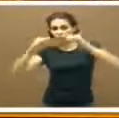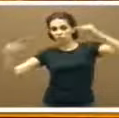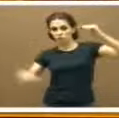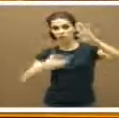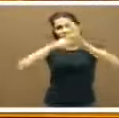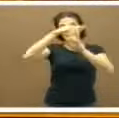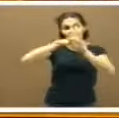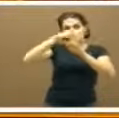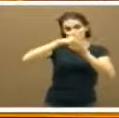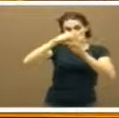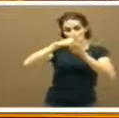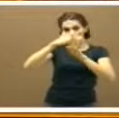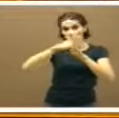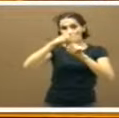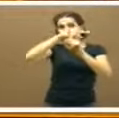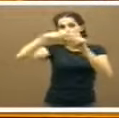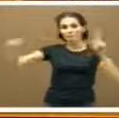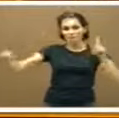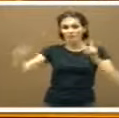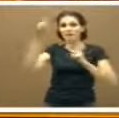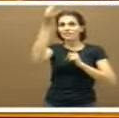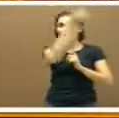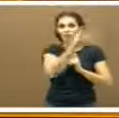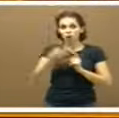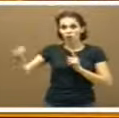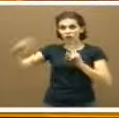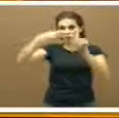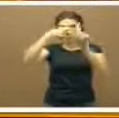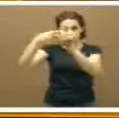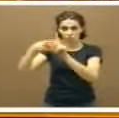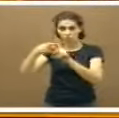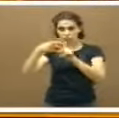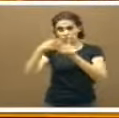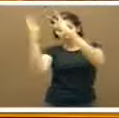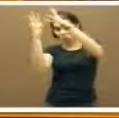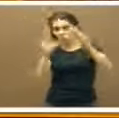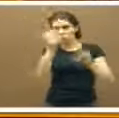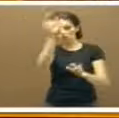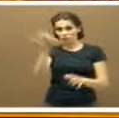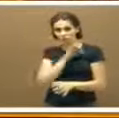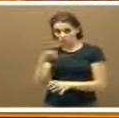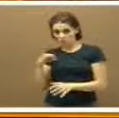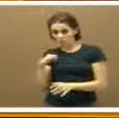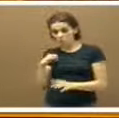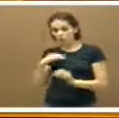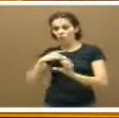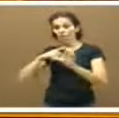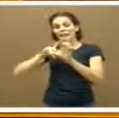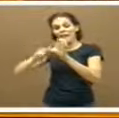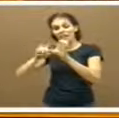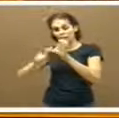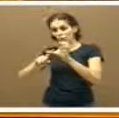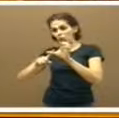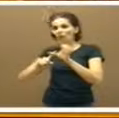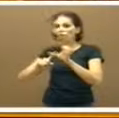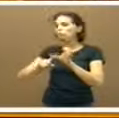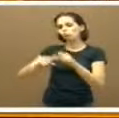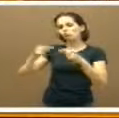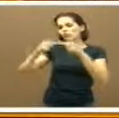media del endeudamiento de todas las comunidades autónomas. Somos la de menor endeudamiento per cápita. Somos